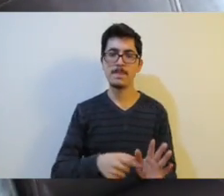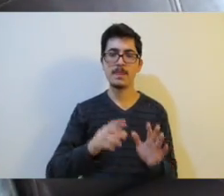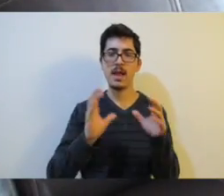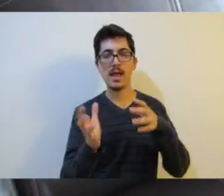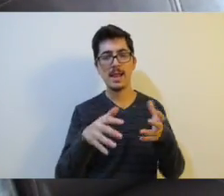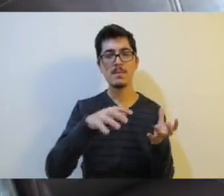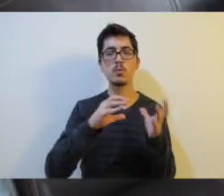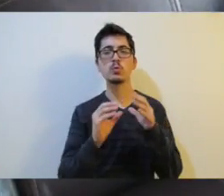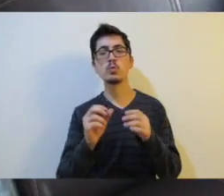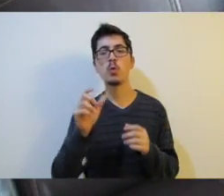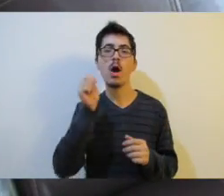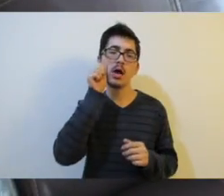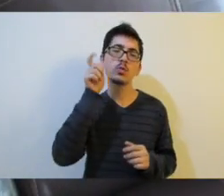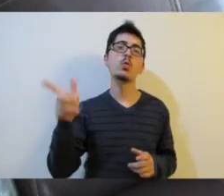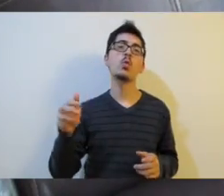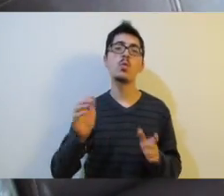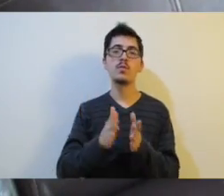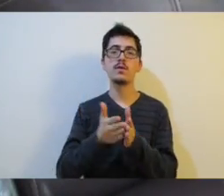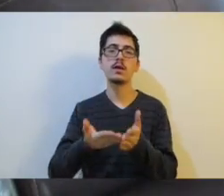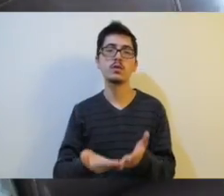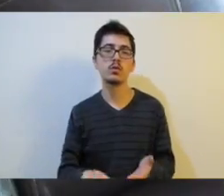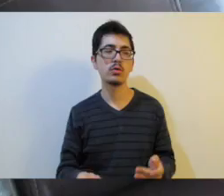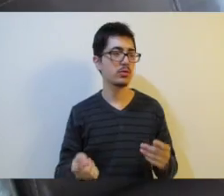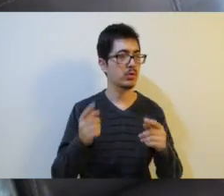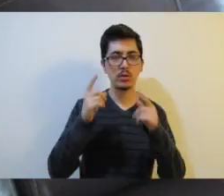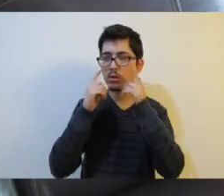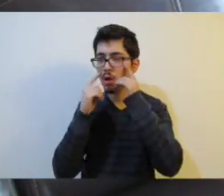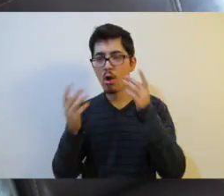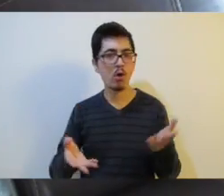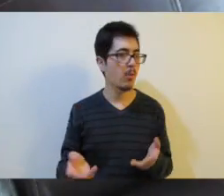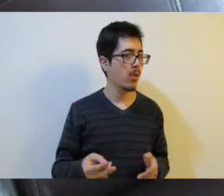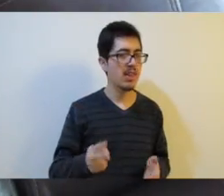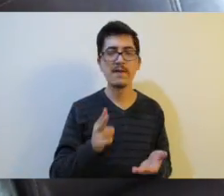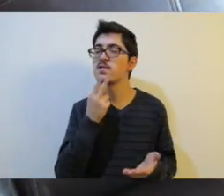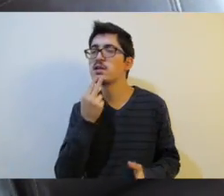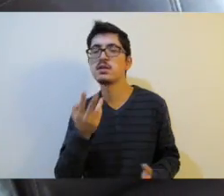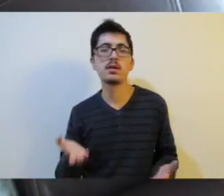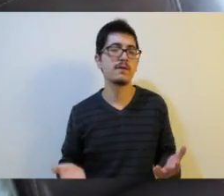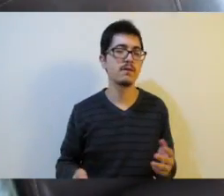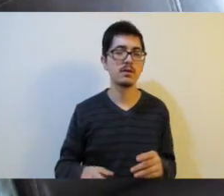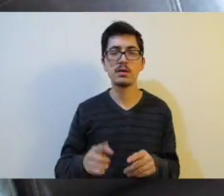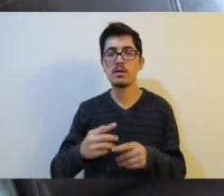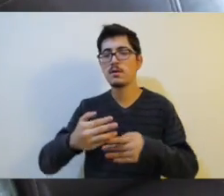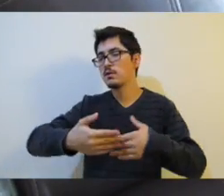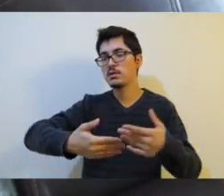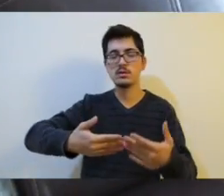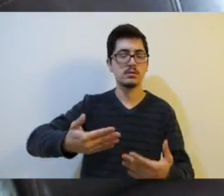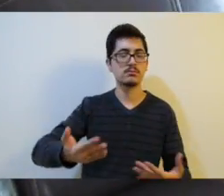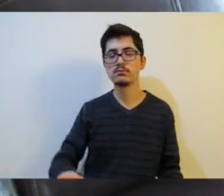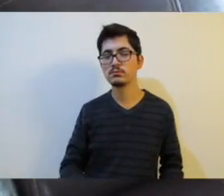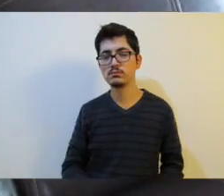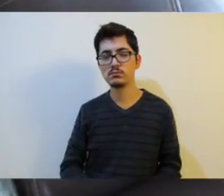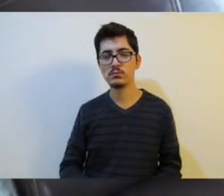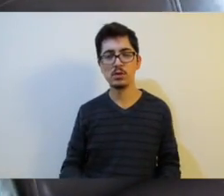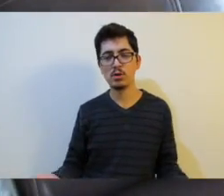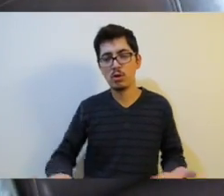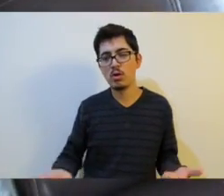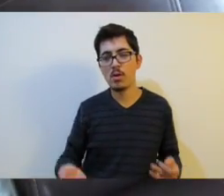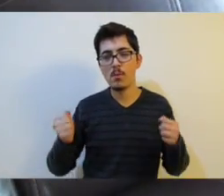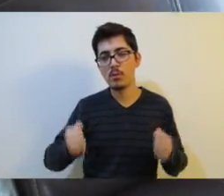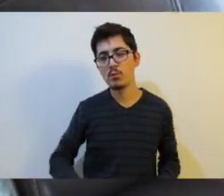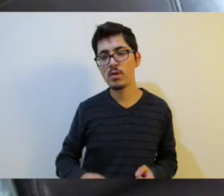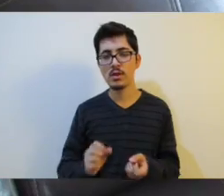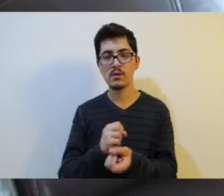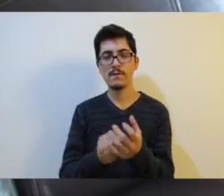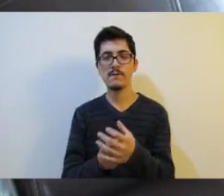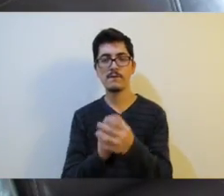la forma en la que estamos viviendo la cotidianidad. Además trae un tema muy tropical, ideal también para las vacaciones de invierno, si tú estás en